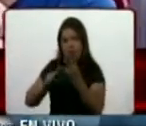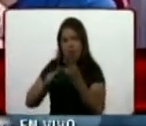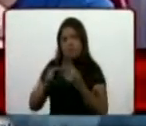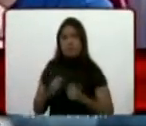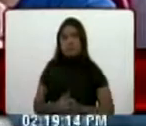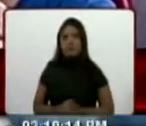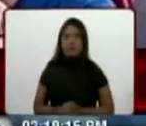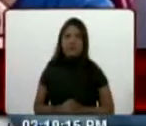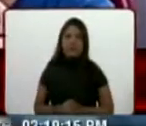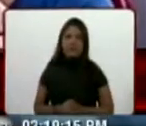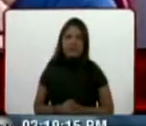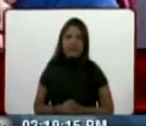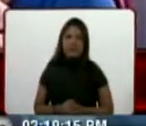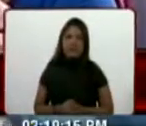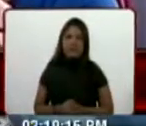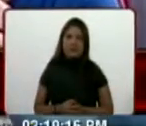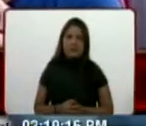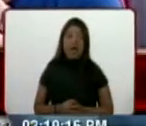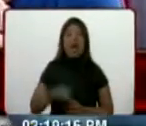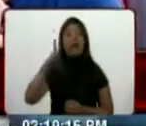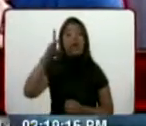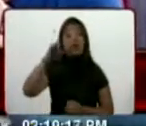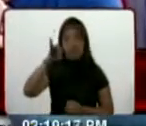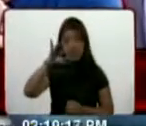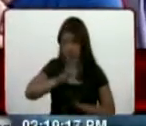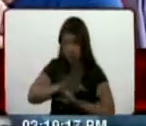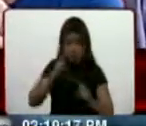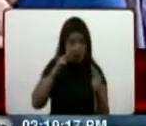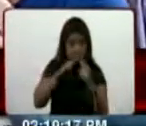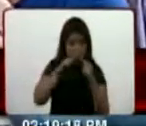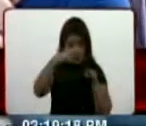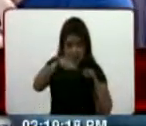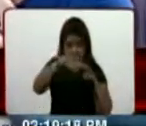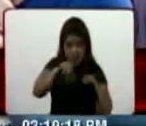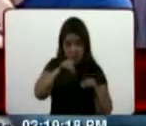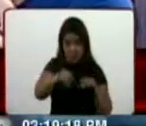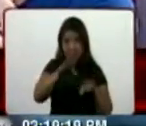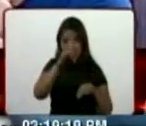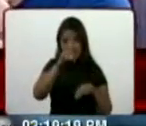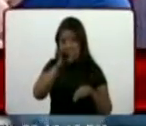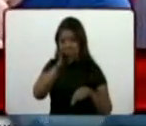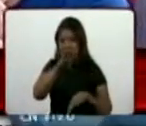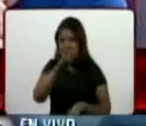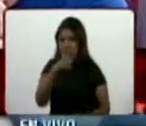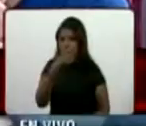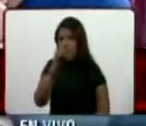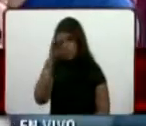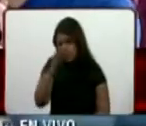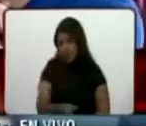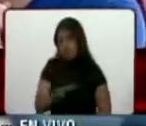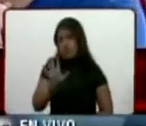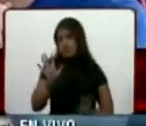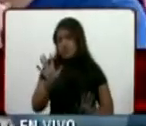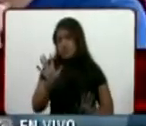Joshua, está Diego, ustedes lo conocen. Diego seguramente suceda.